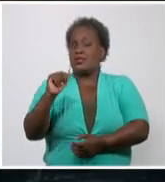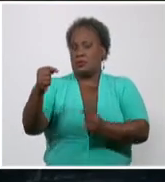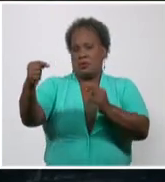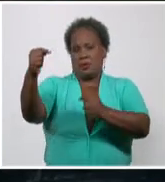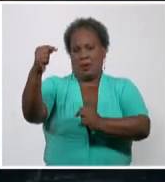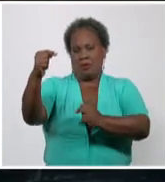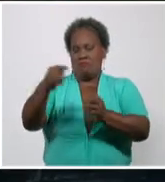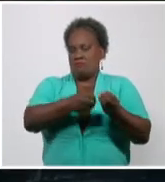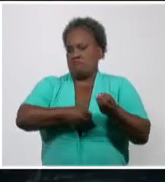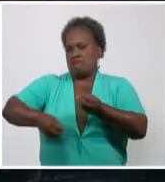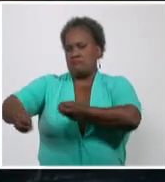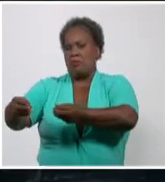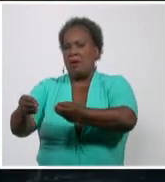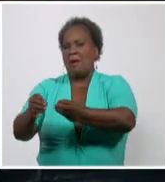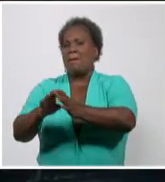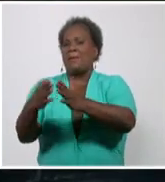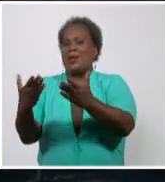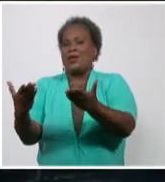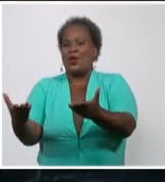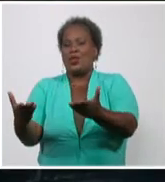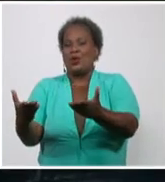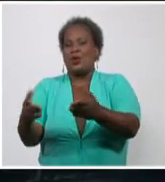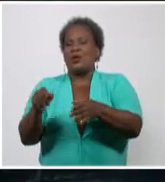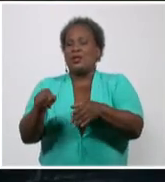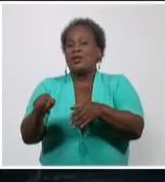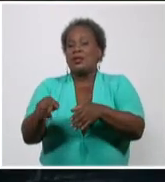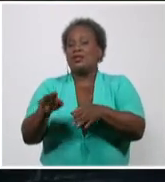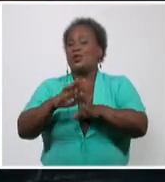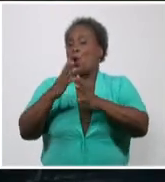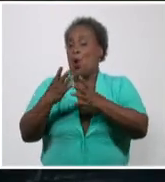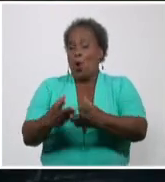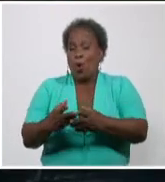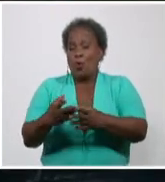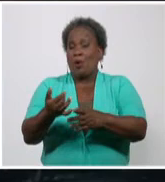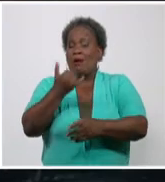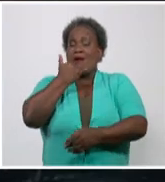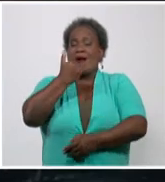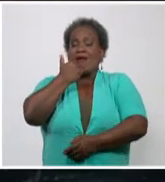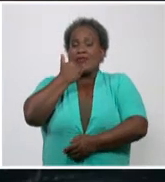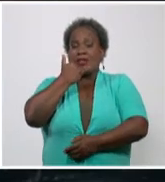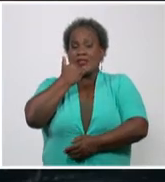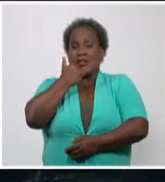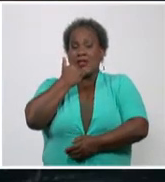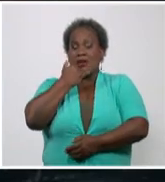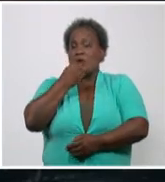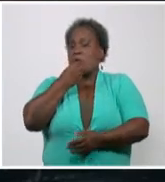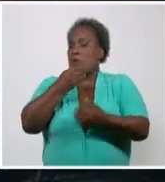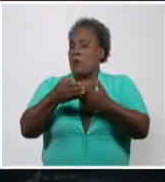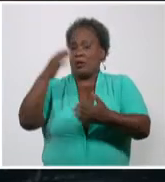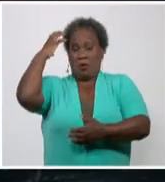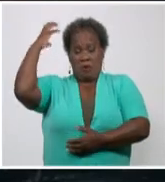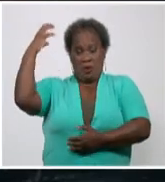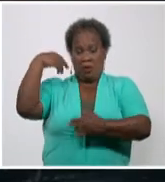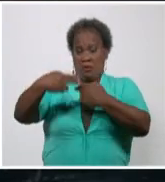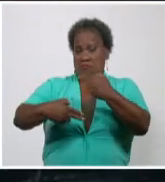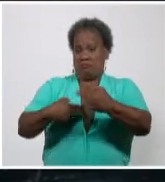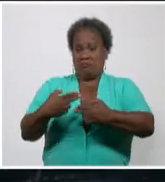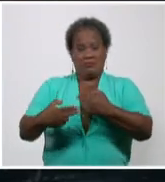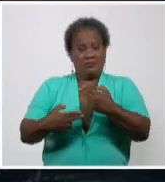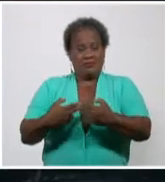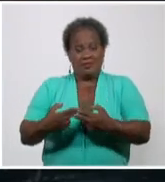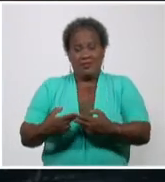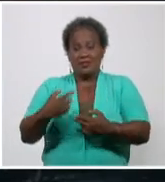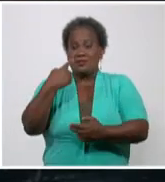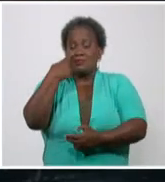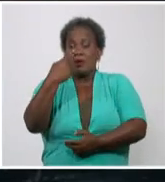de seguridad, y darse la tarea de desmontar cualquier amenaza. Es lo que hubiese hecho cualquier otro estado. En cambio, y como ha hecho notar